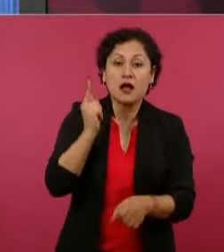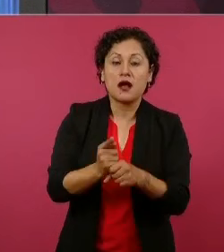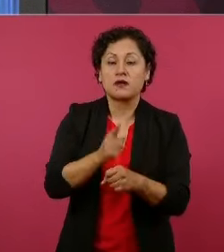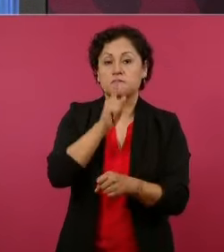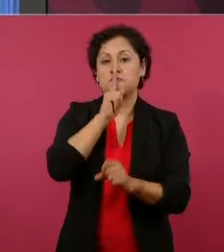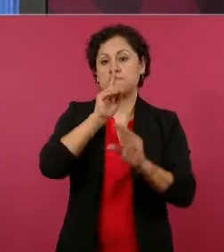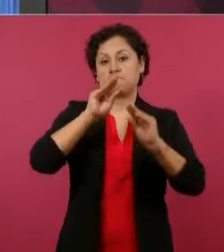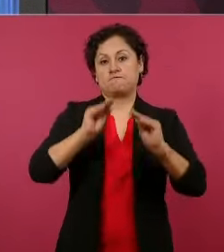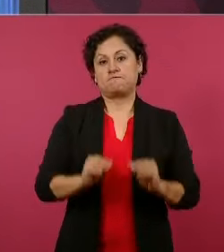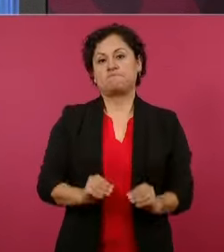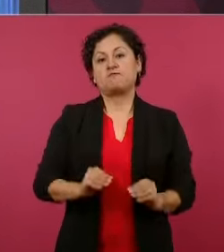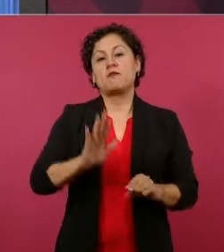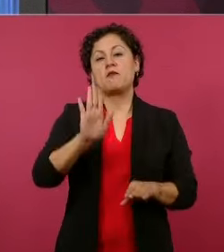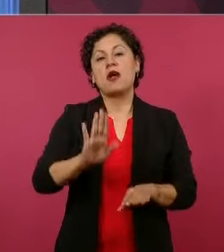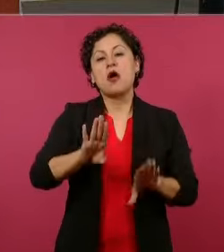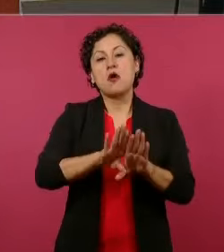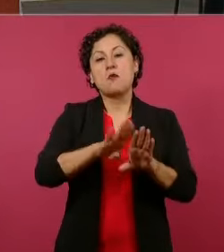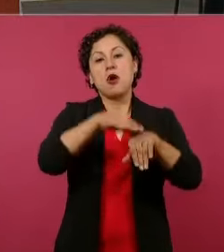vasallos